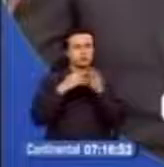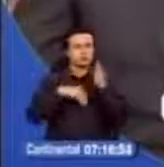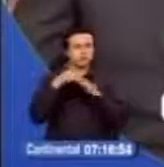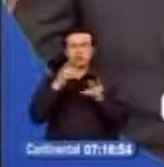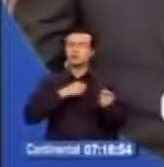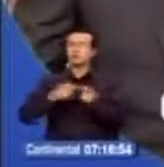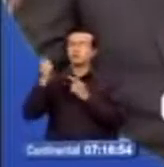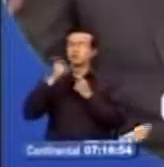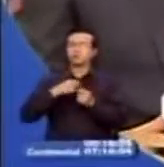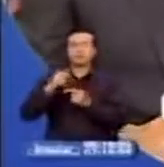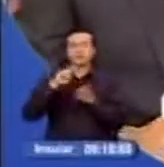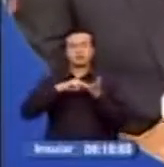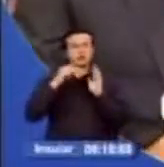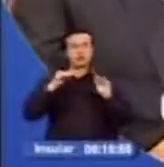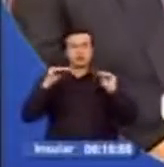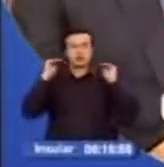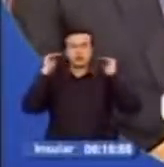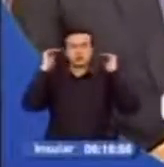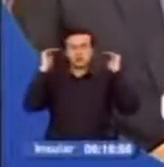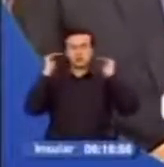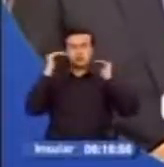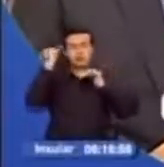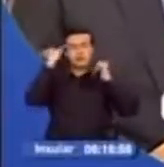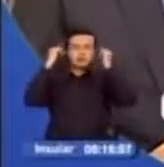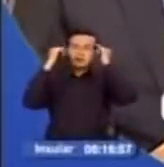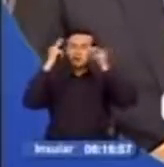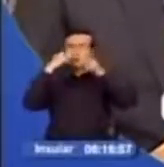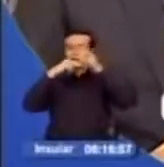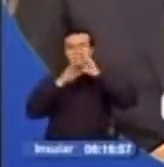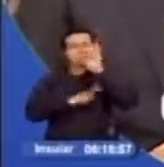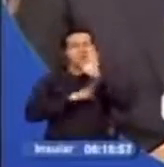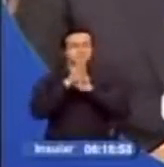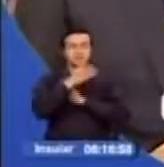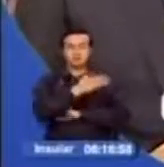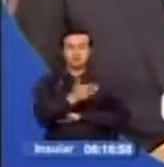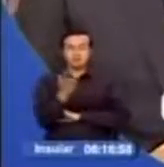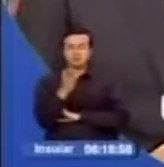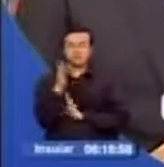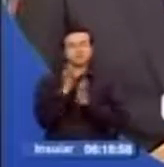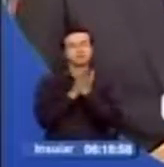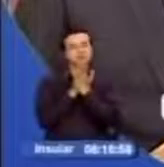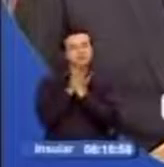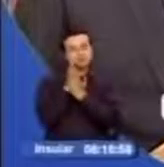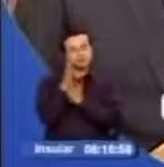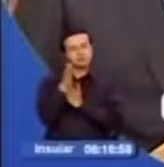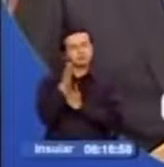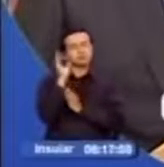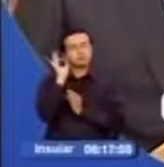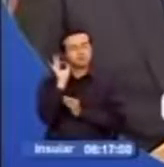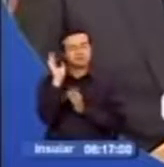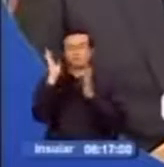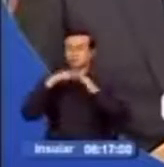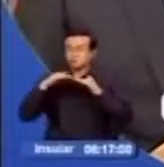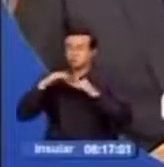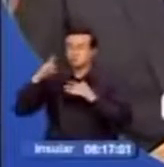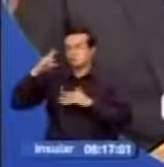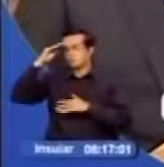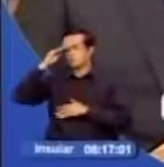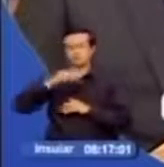que consigue tecnología de punta, que innova, que avanza. Este es el camino que nos queda después de esta tragedia, querido